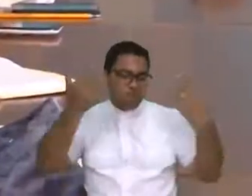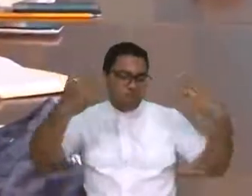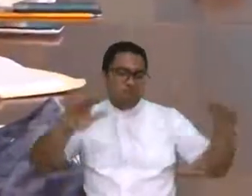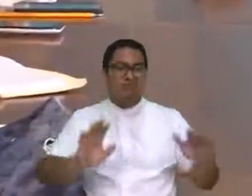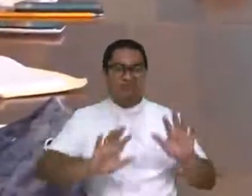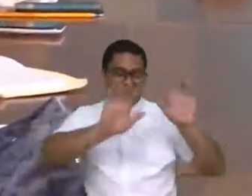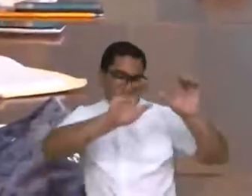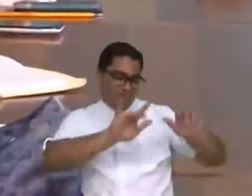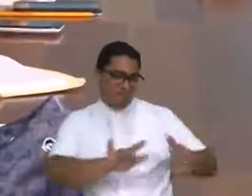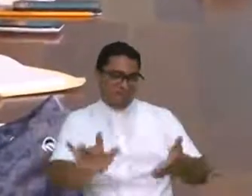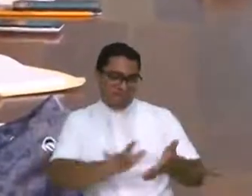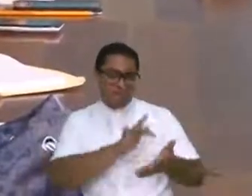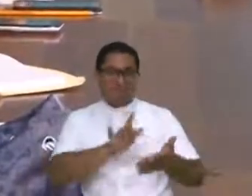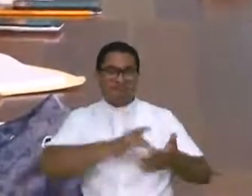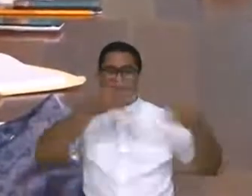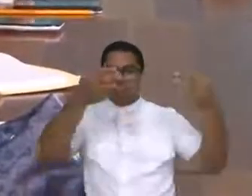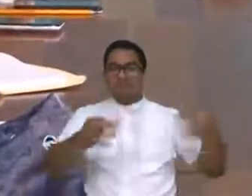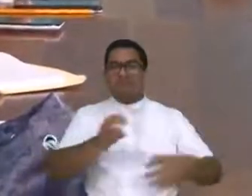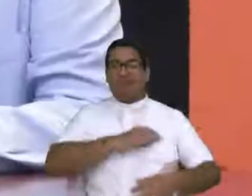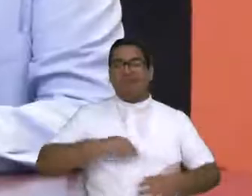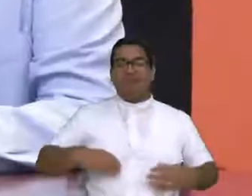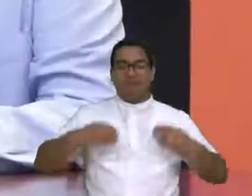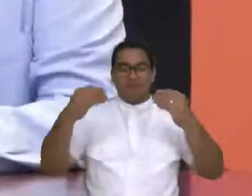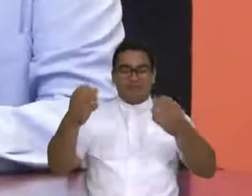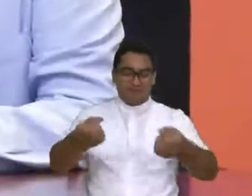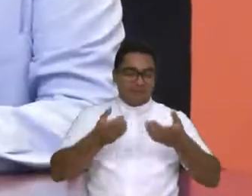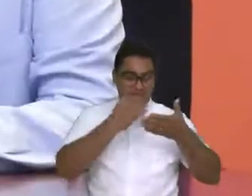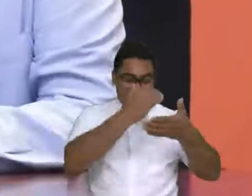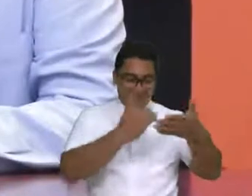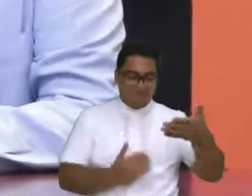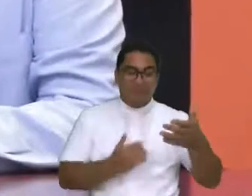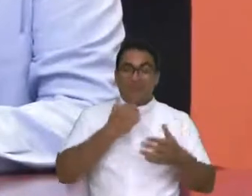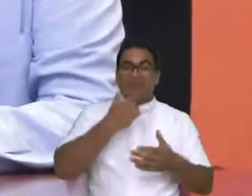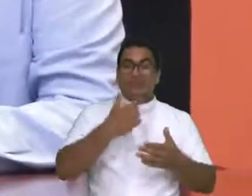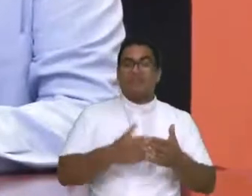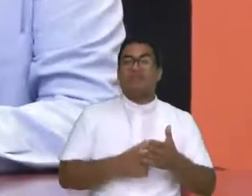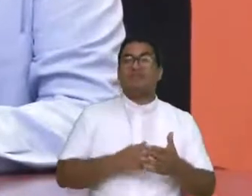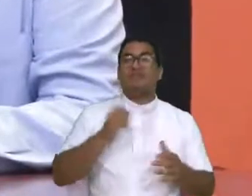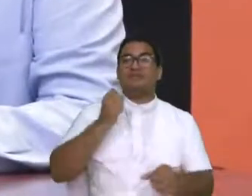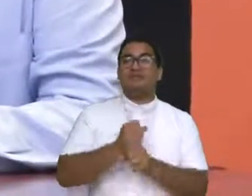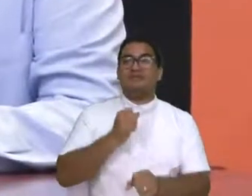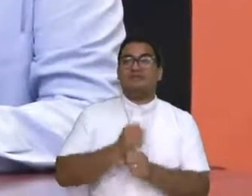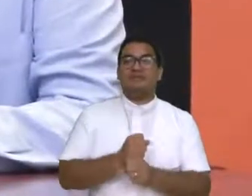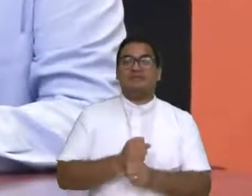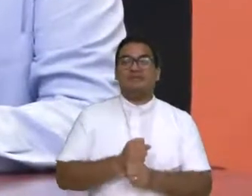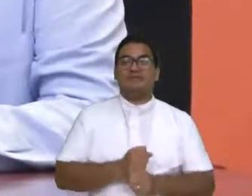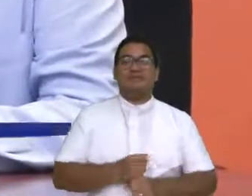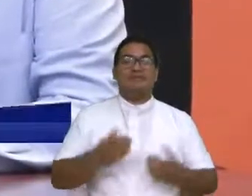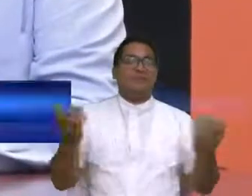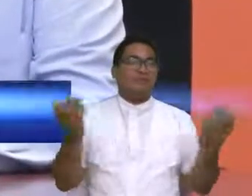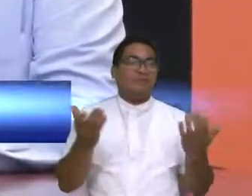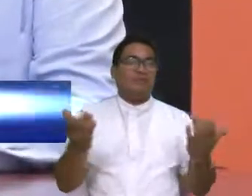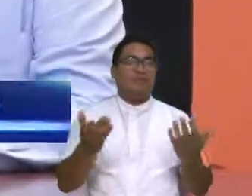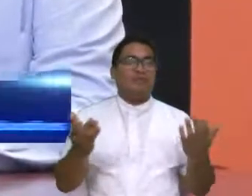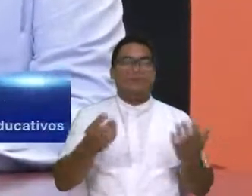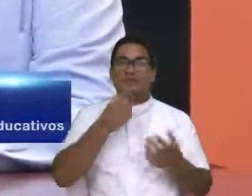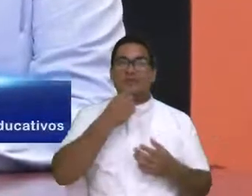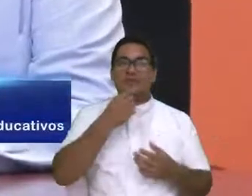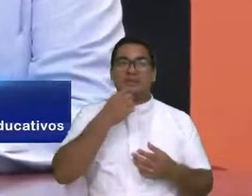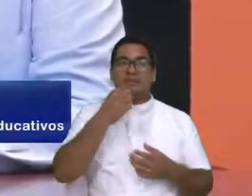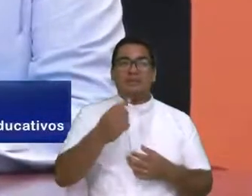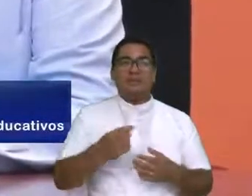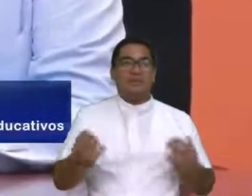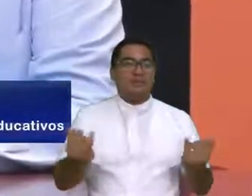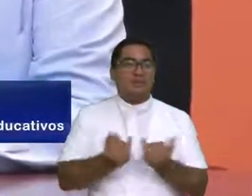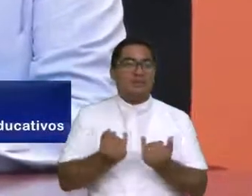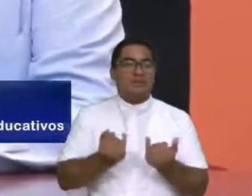tecnológicas, según datos oficiales del Ministerio de Educación. Venimos trabajando en trascender el gran reto de que esta generación de